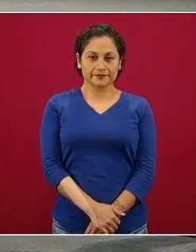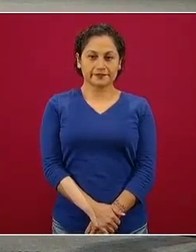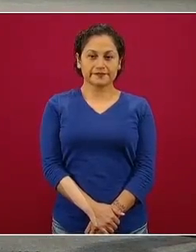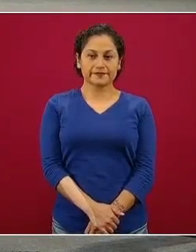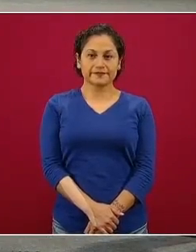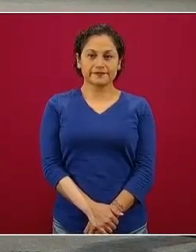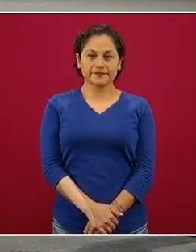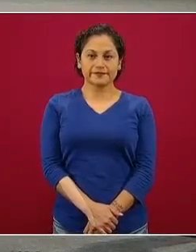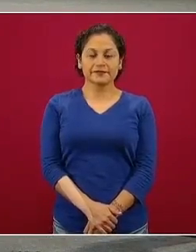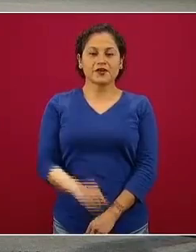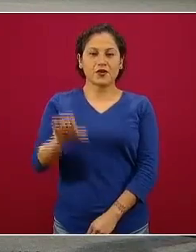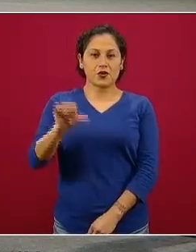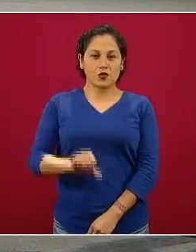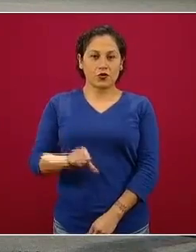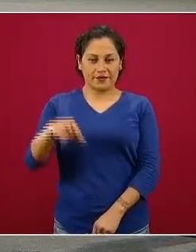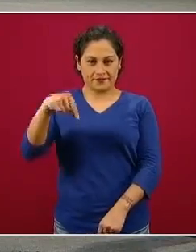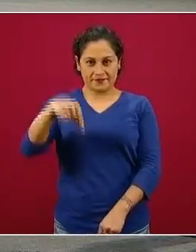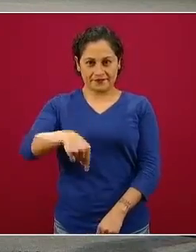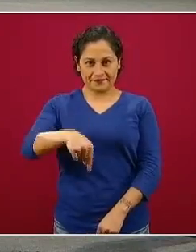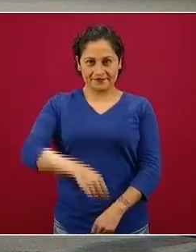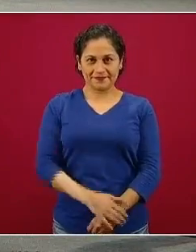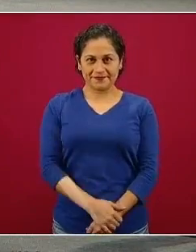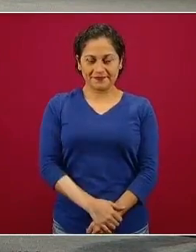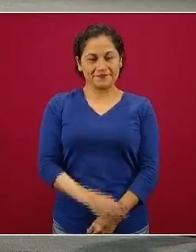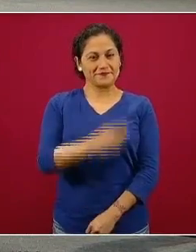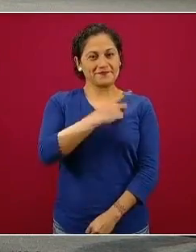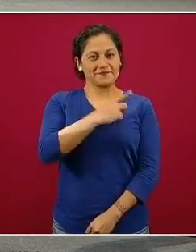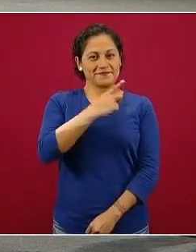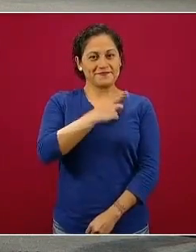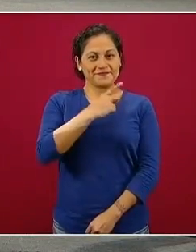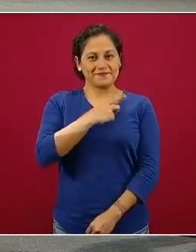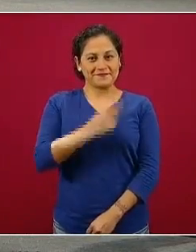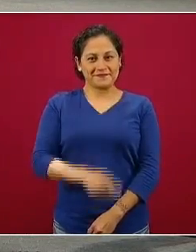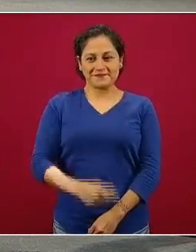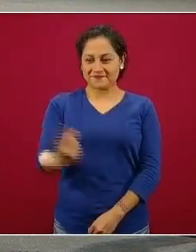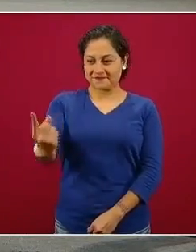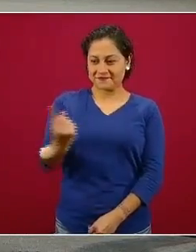Hoy vamos a estar aquí, solitos, de uno en uno.